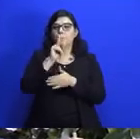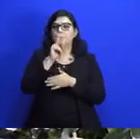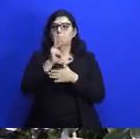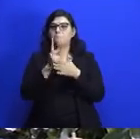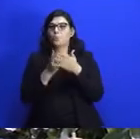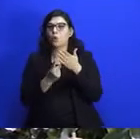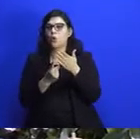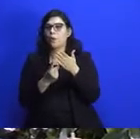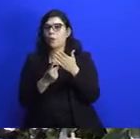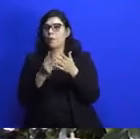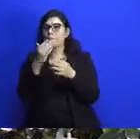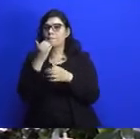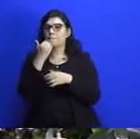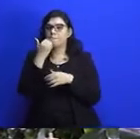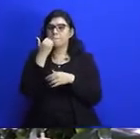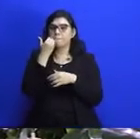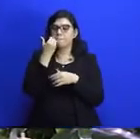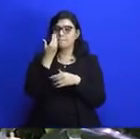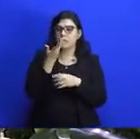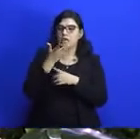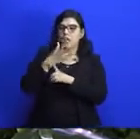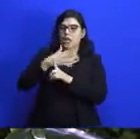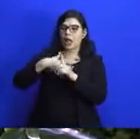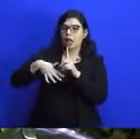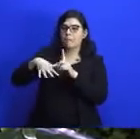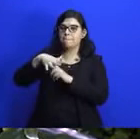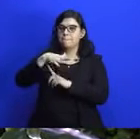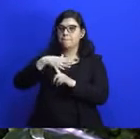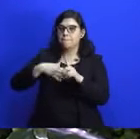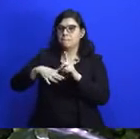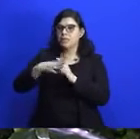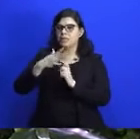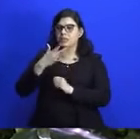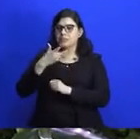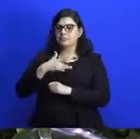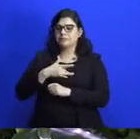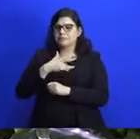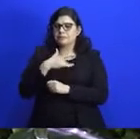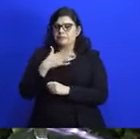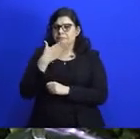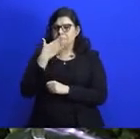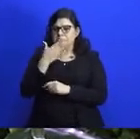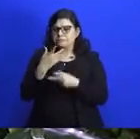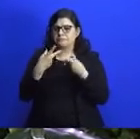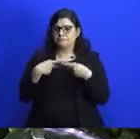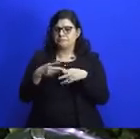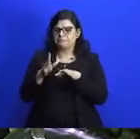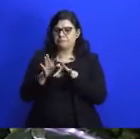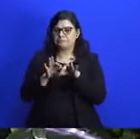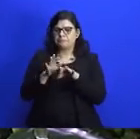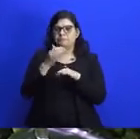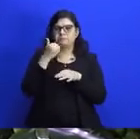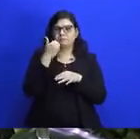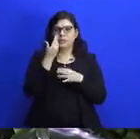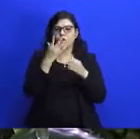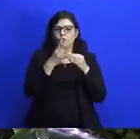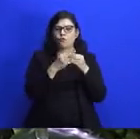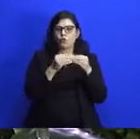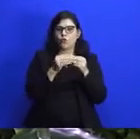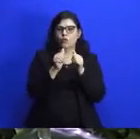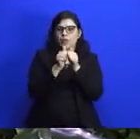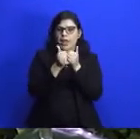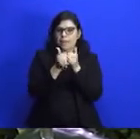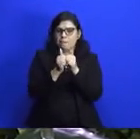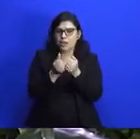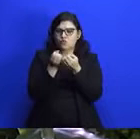busca promover un entorno de bienestar en nuestros asociados. Y lo que busca es donar fruta y pan todos